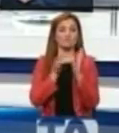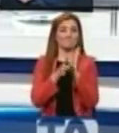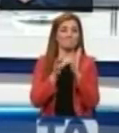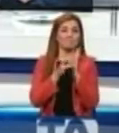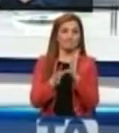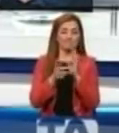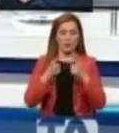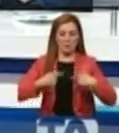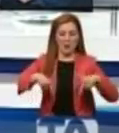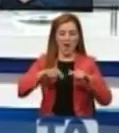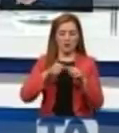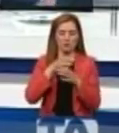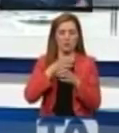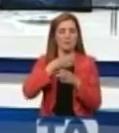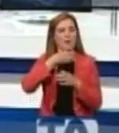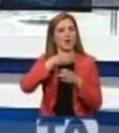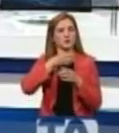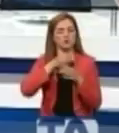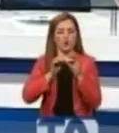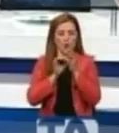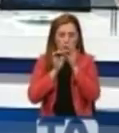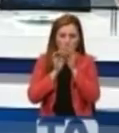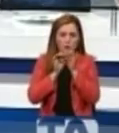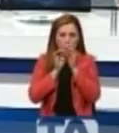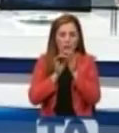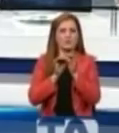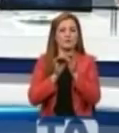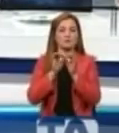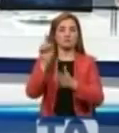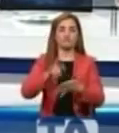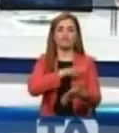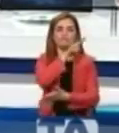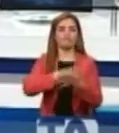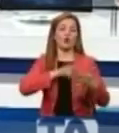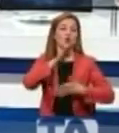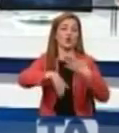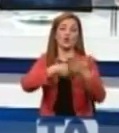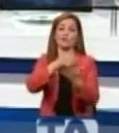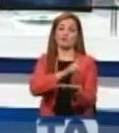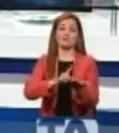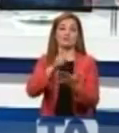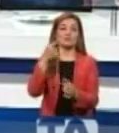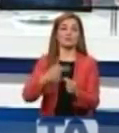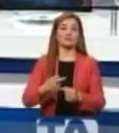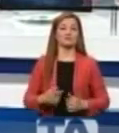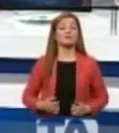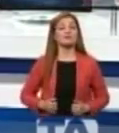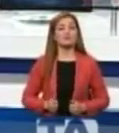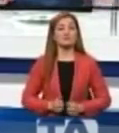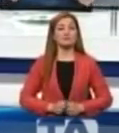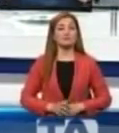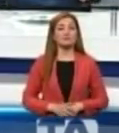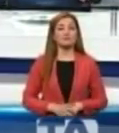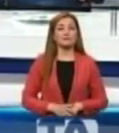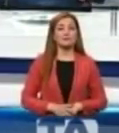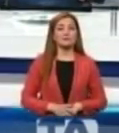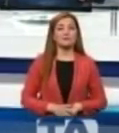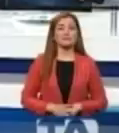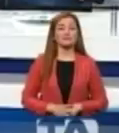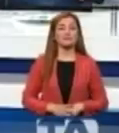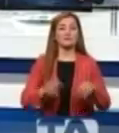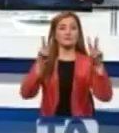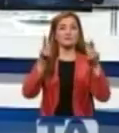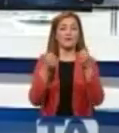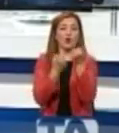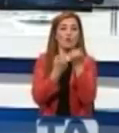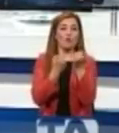como platos, vasos o sorbetes estarán prohibidos en todo el Distrito Metropolitano de Quito. Se trata de una iniciativa que cuenta con